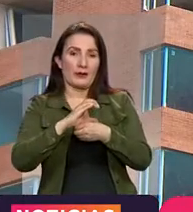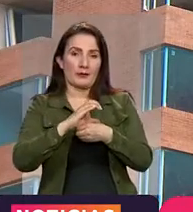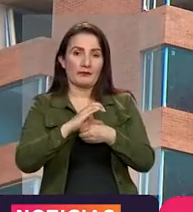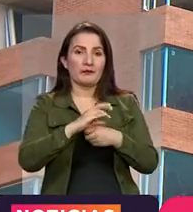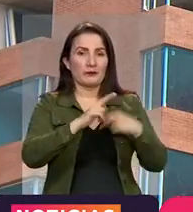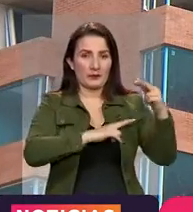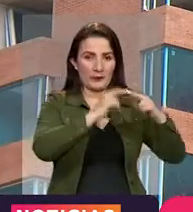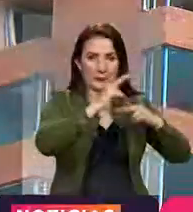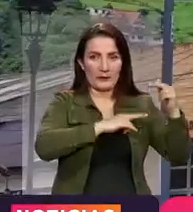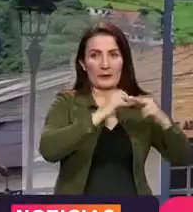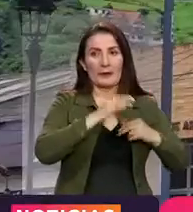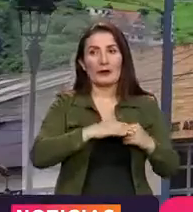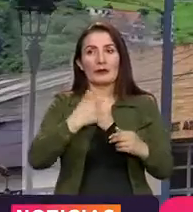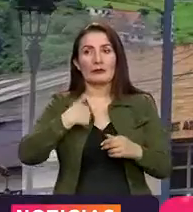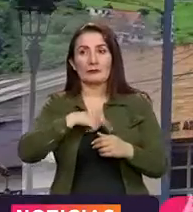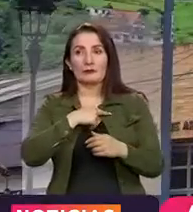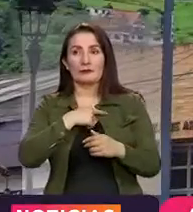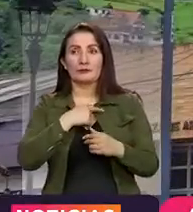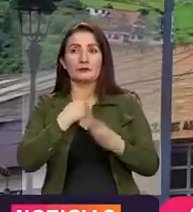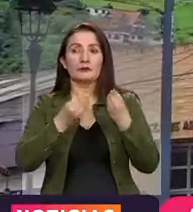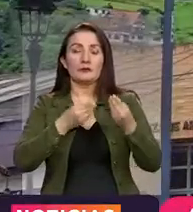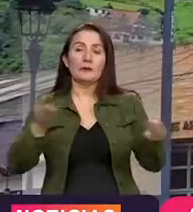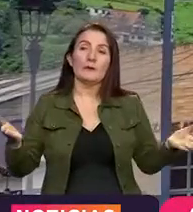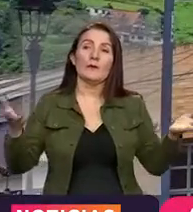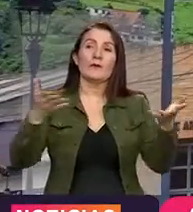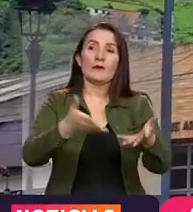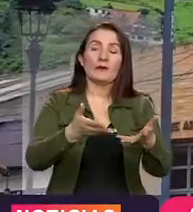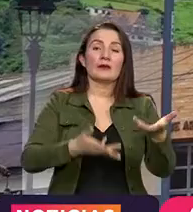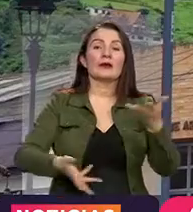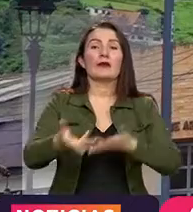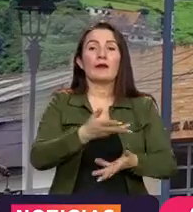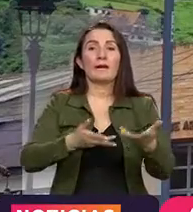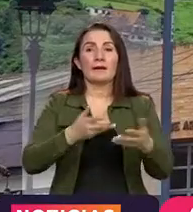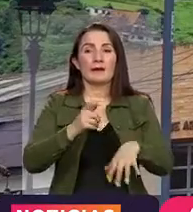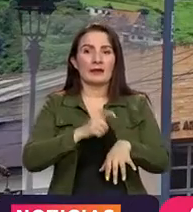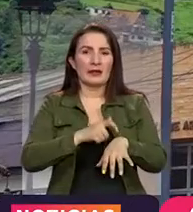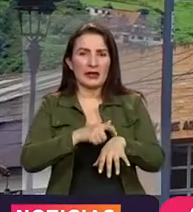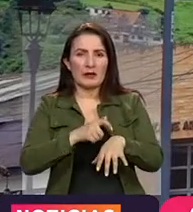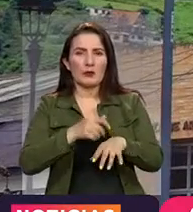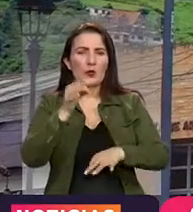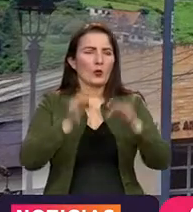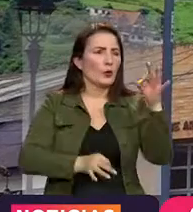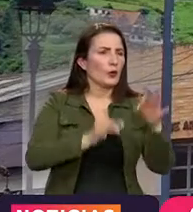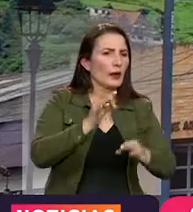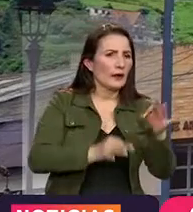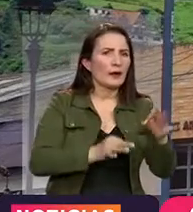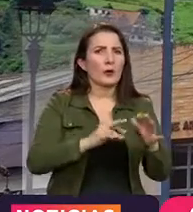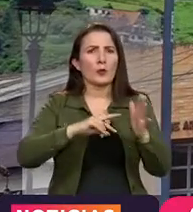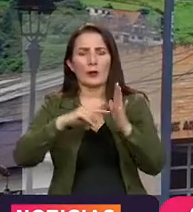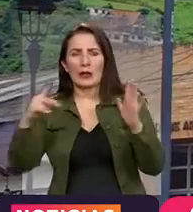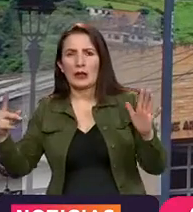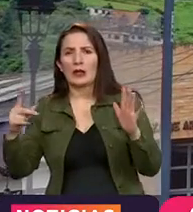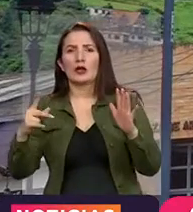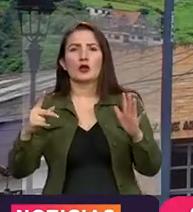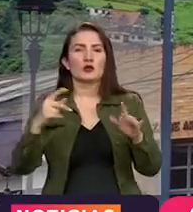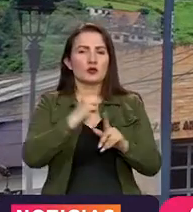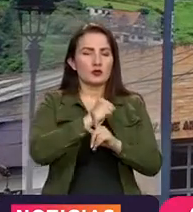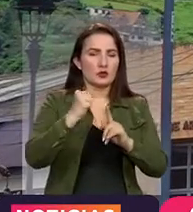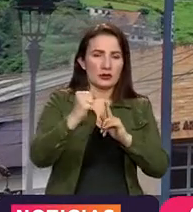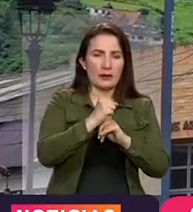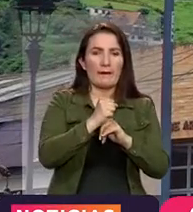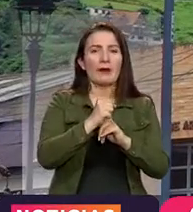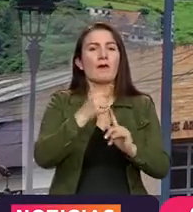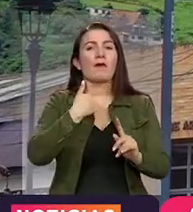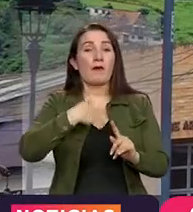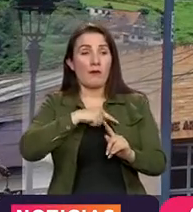la constructora. Estamos dispuestos a colaborarle en todo lo que se requiera en temas jurídicos, técnicos y sociales, ya